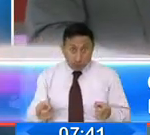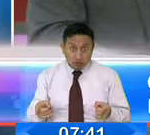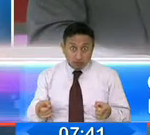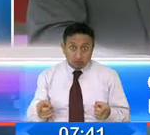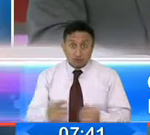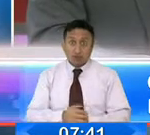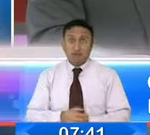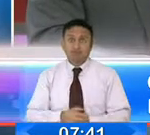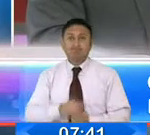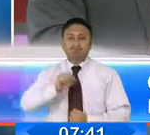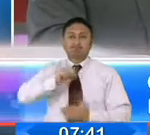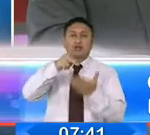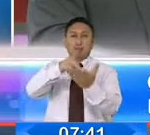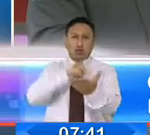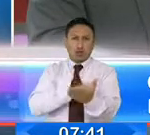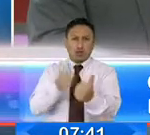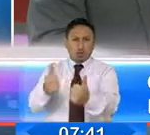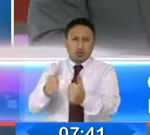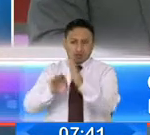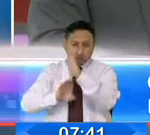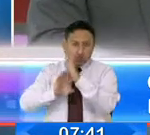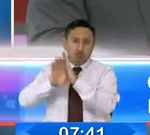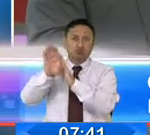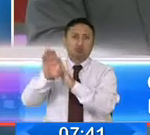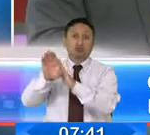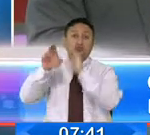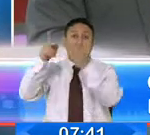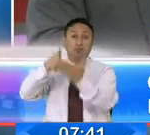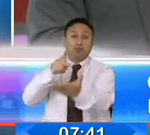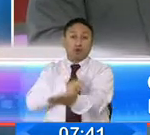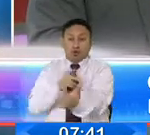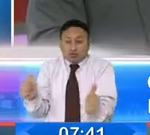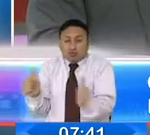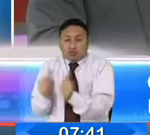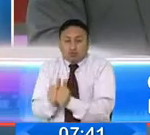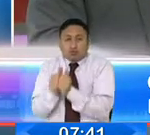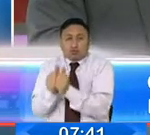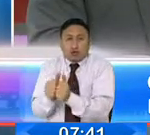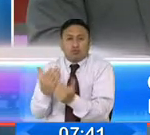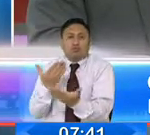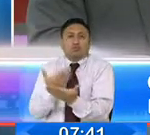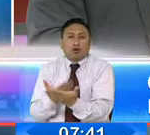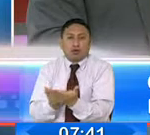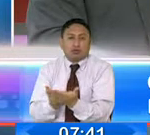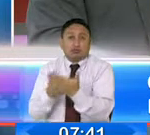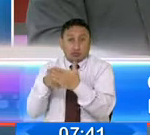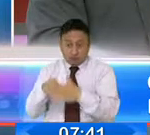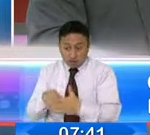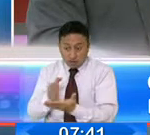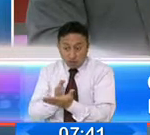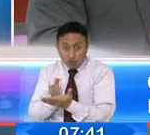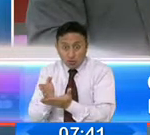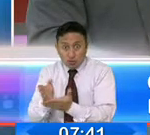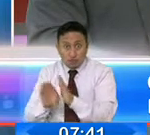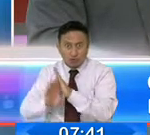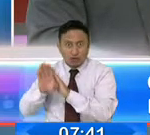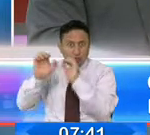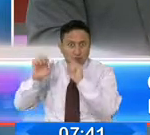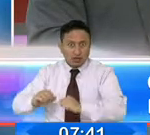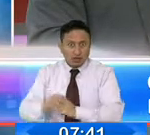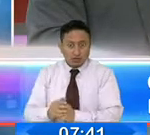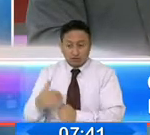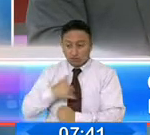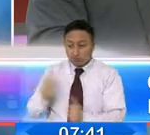el proyecto que sea viable, el proyecto que acompañe y que demuestre pues esa viabilidad y obviamente nosotros